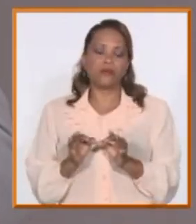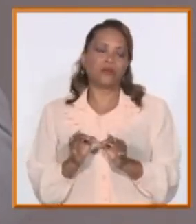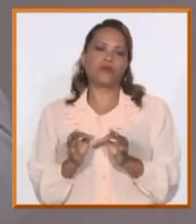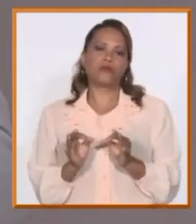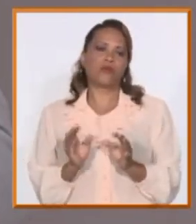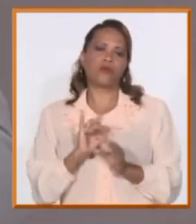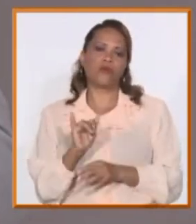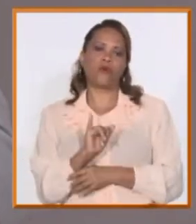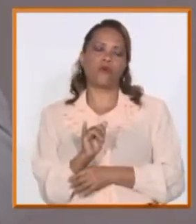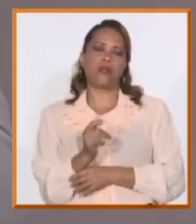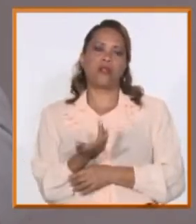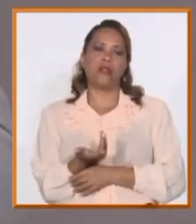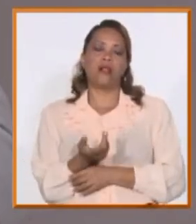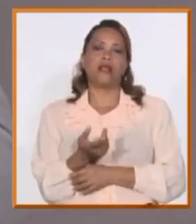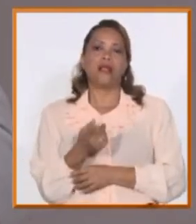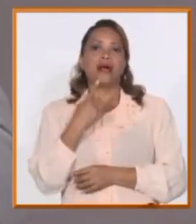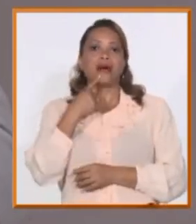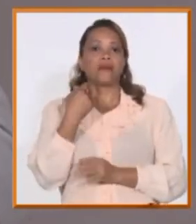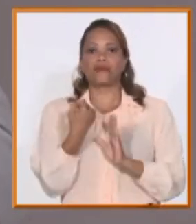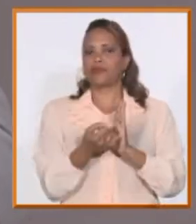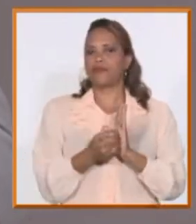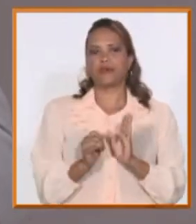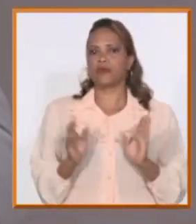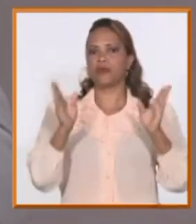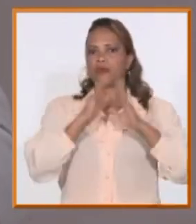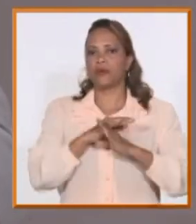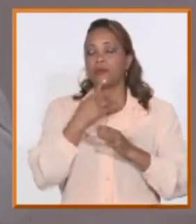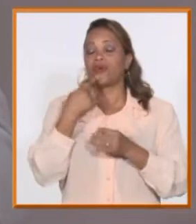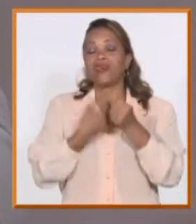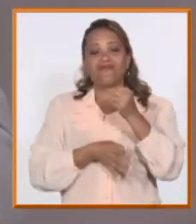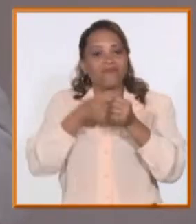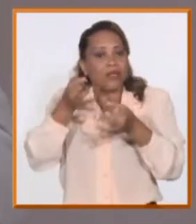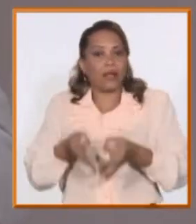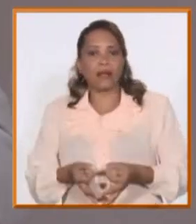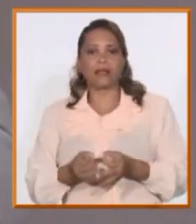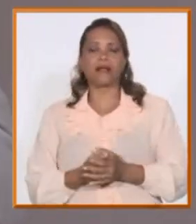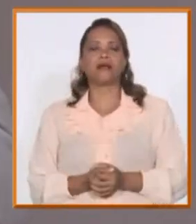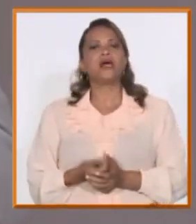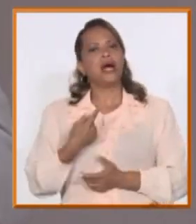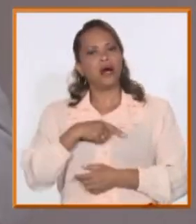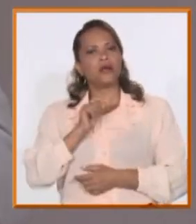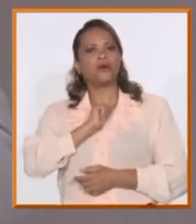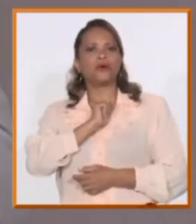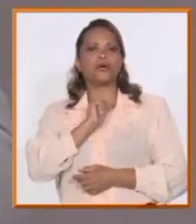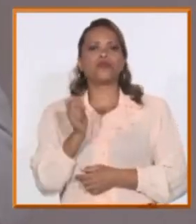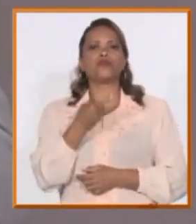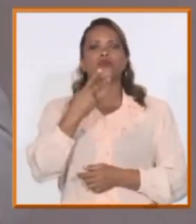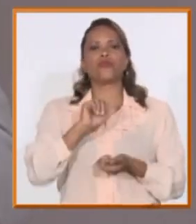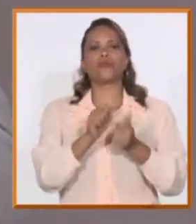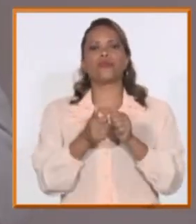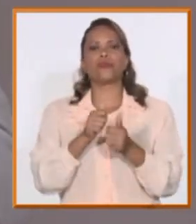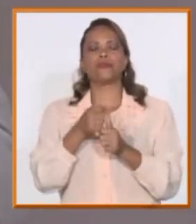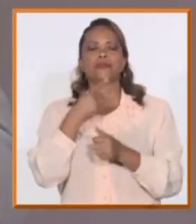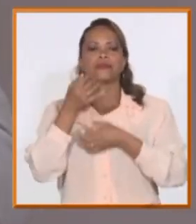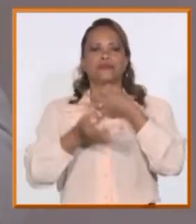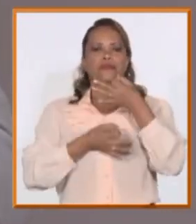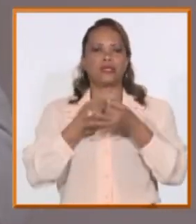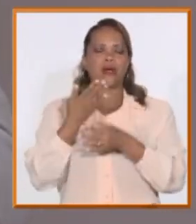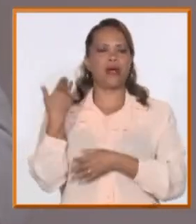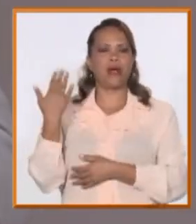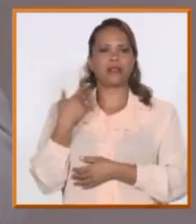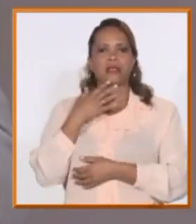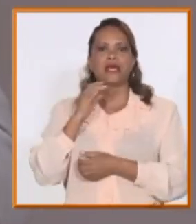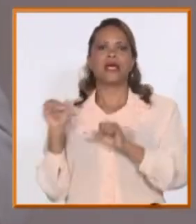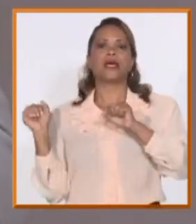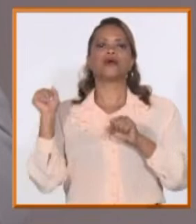Por supuesto que habrá que hacer análisis profundo, pero también es una realidad. Y bueno, me quiero quedar finalmente con 2 deportes que ya se han mencionado, y por supuesto el judo,